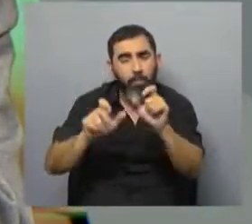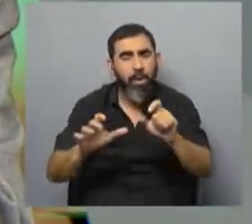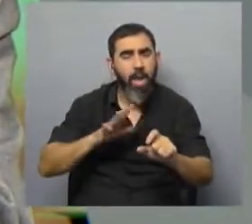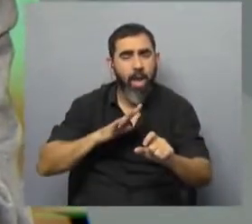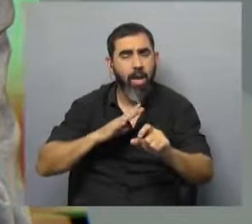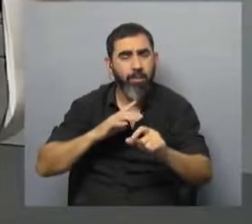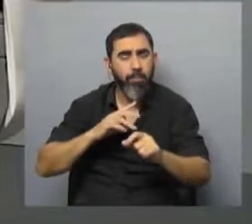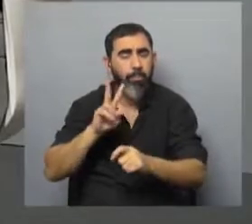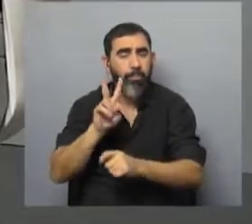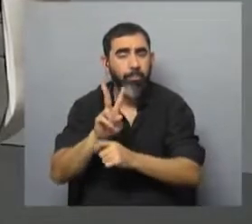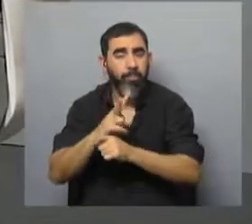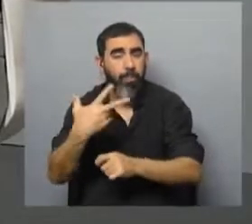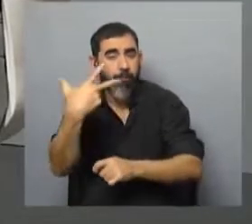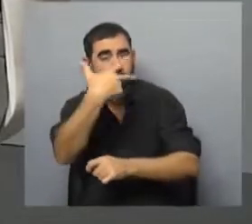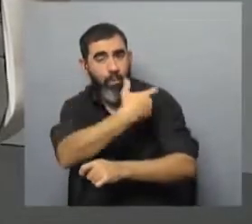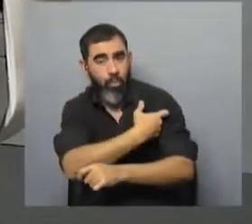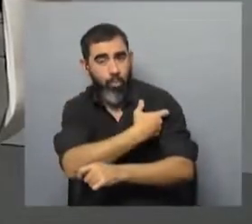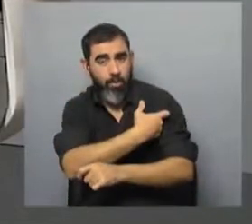tradicionales protecciones antivariólicas,